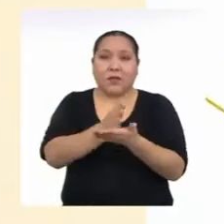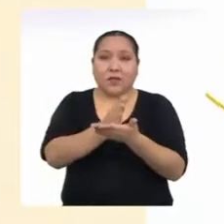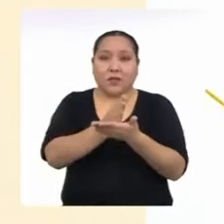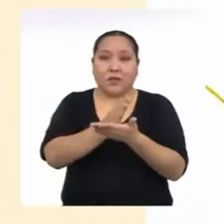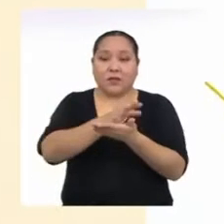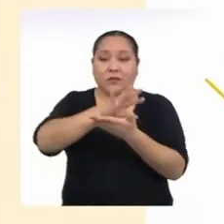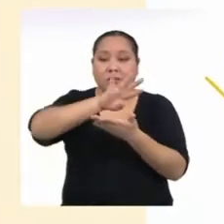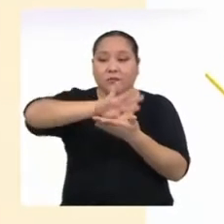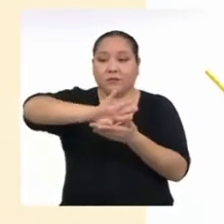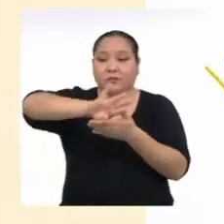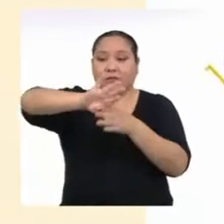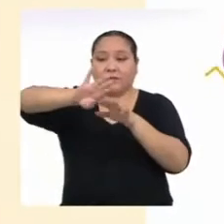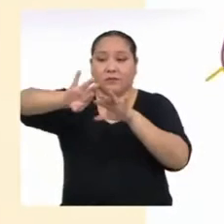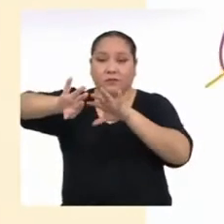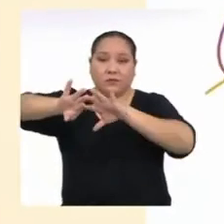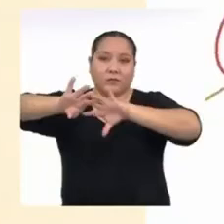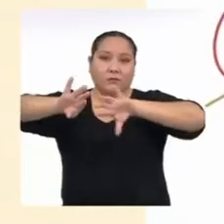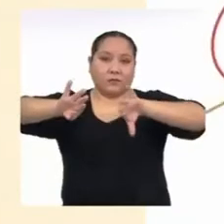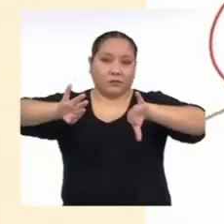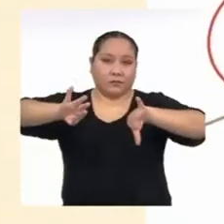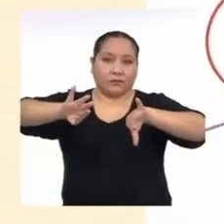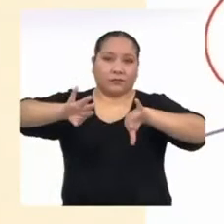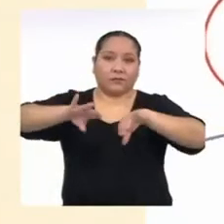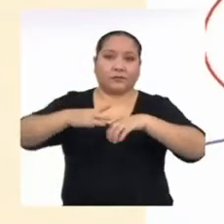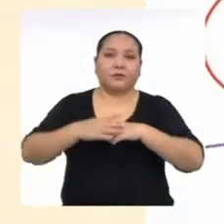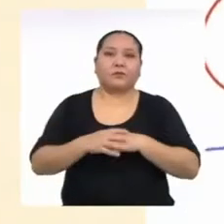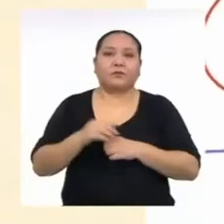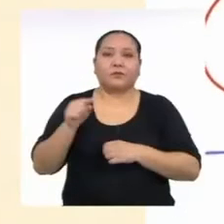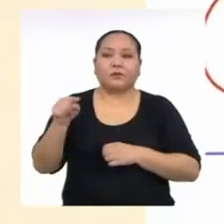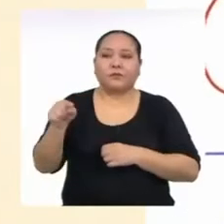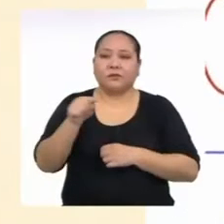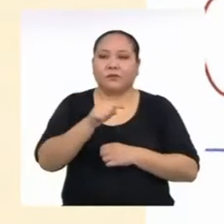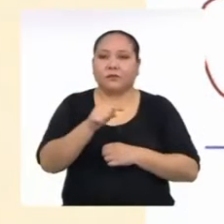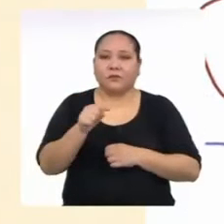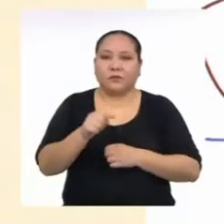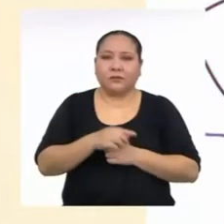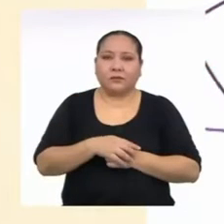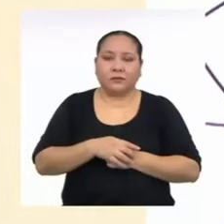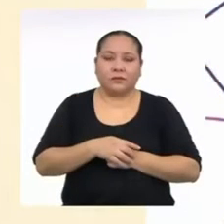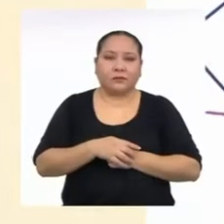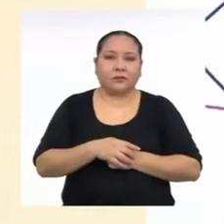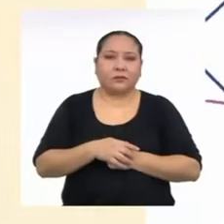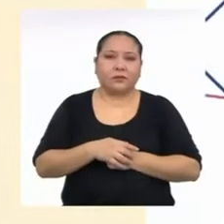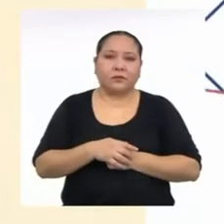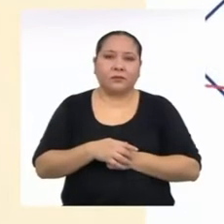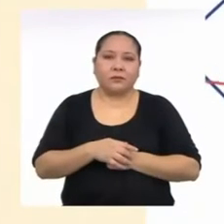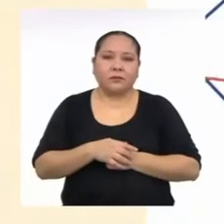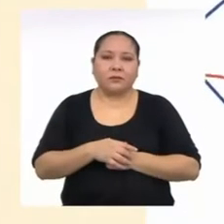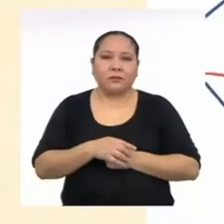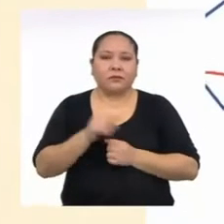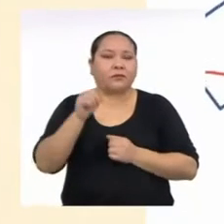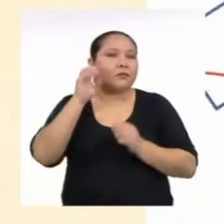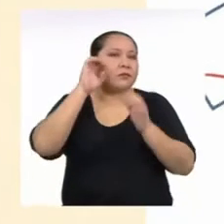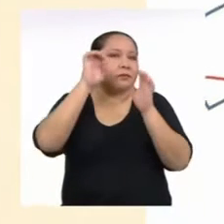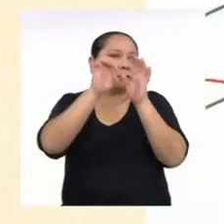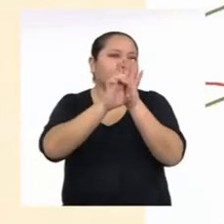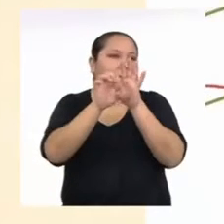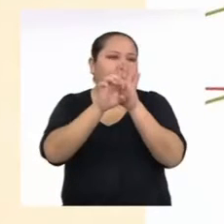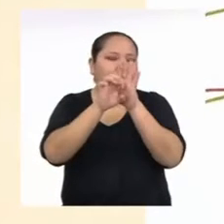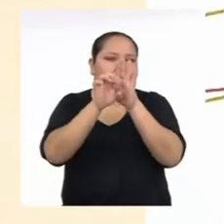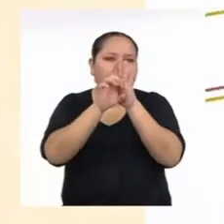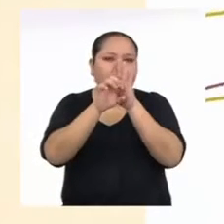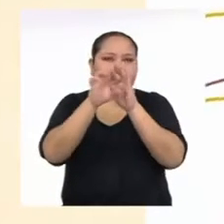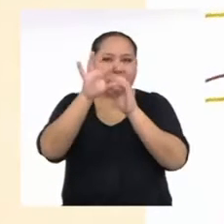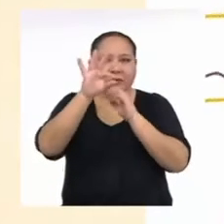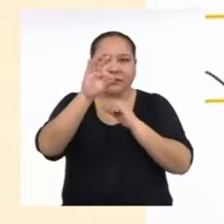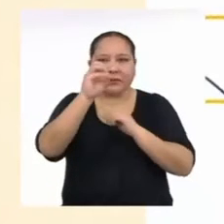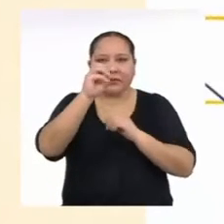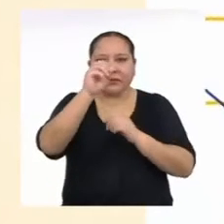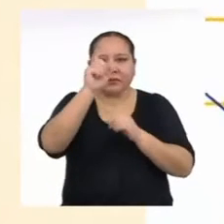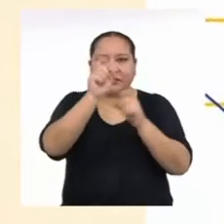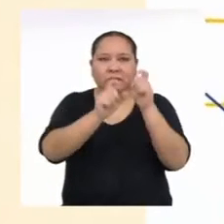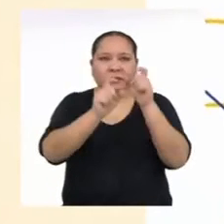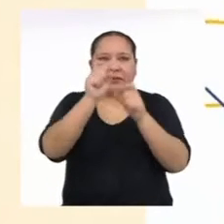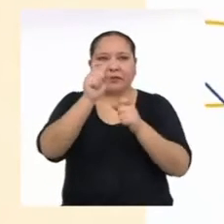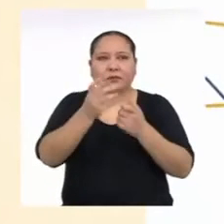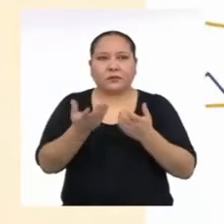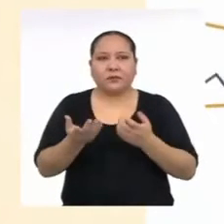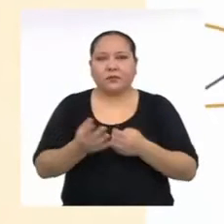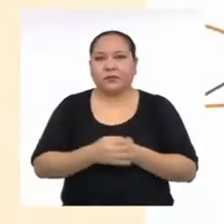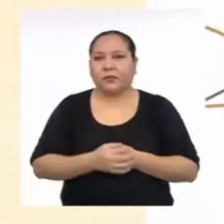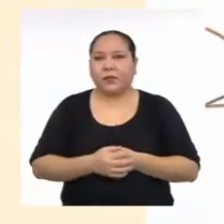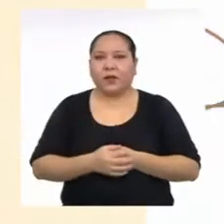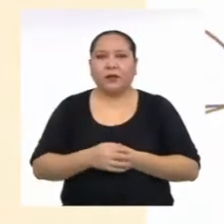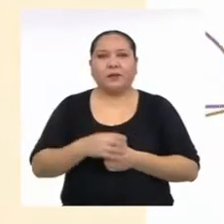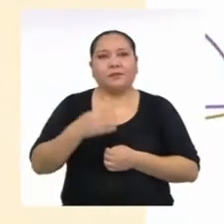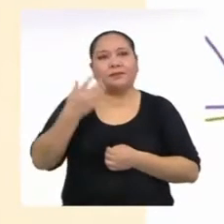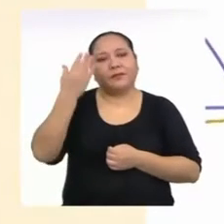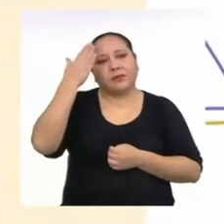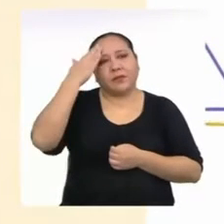por estratos para luego aplicar un muestreo aleatorio simple a cada grupo. Por ejemplo, de los 90 habitantes de la comunidad,